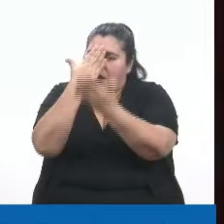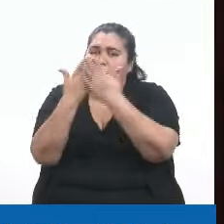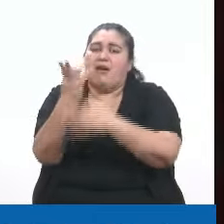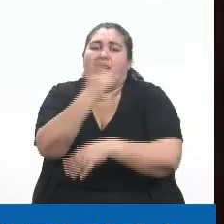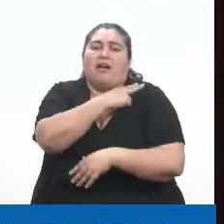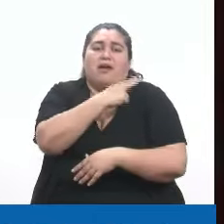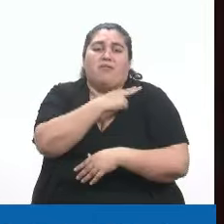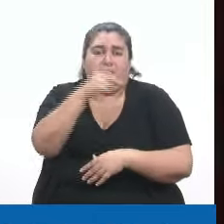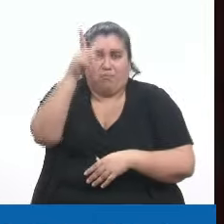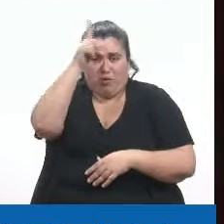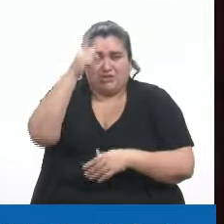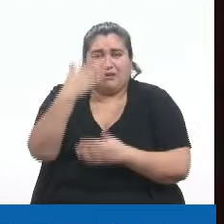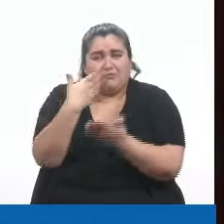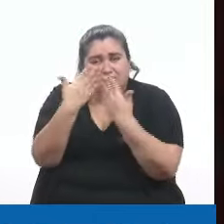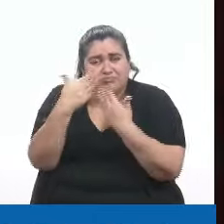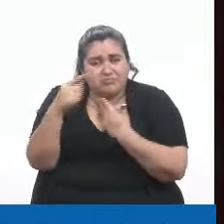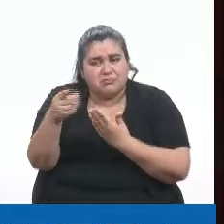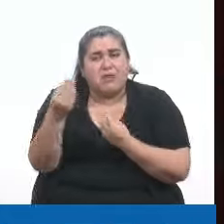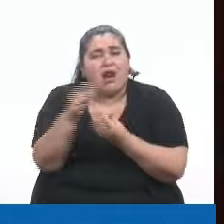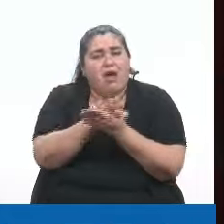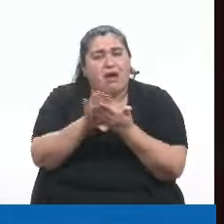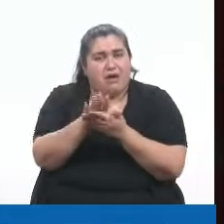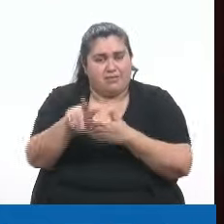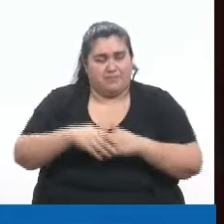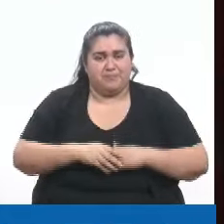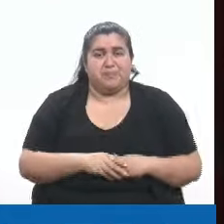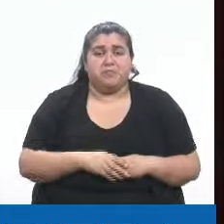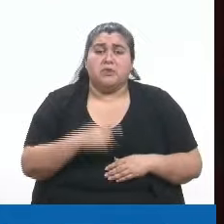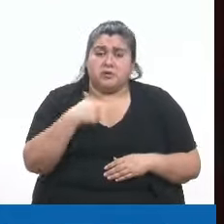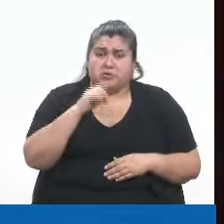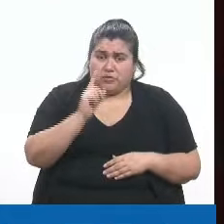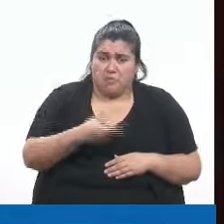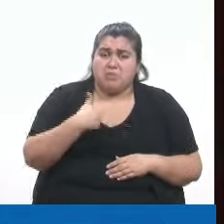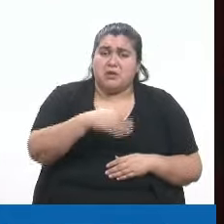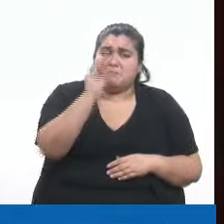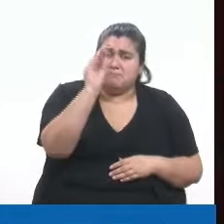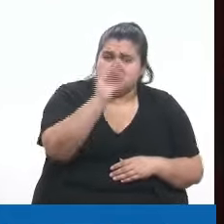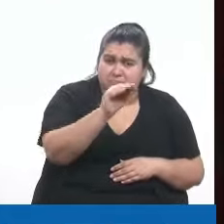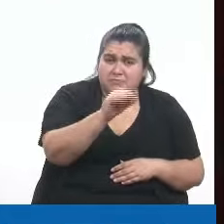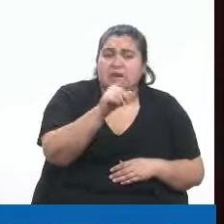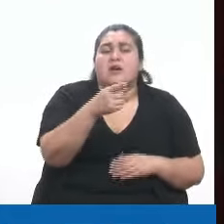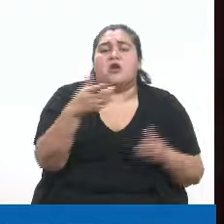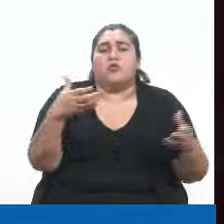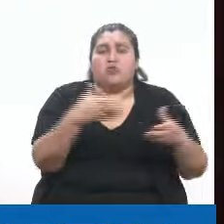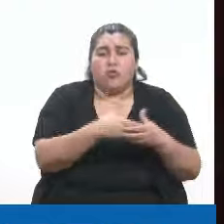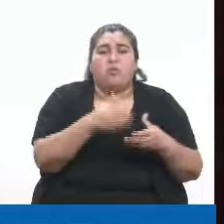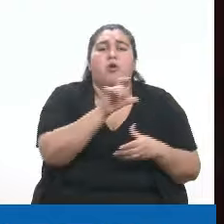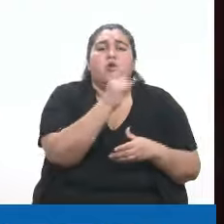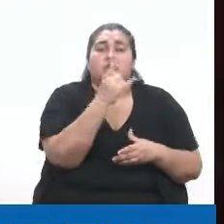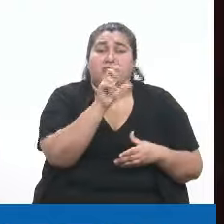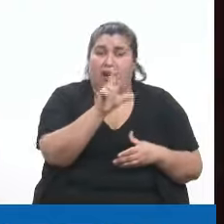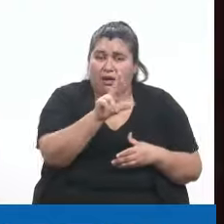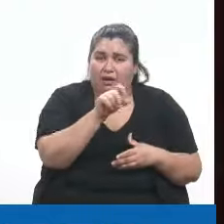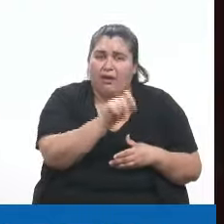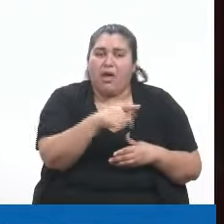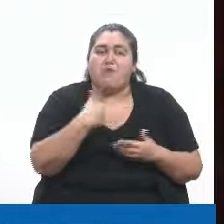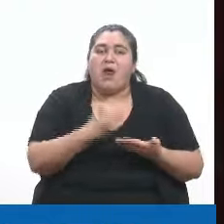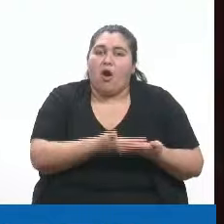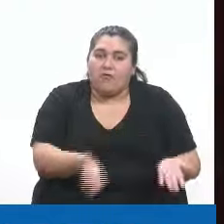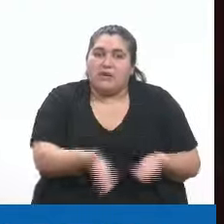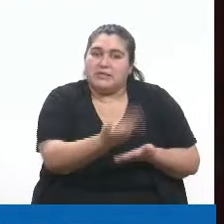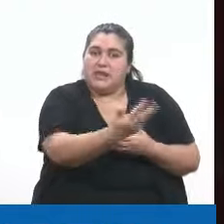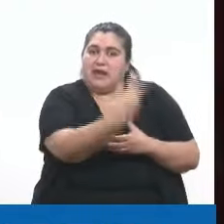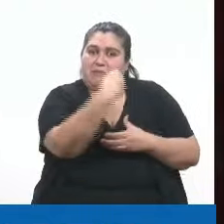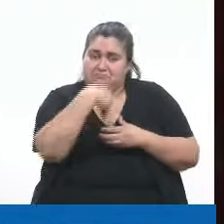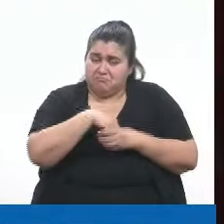operativo para tratar incluso me acerqué a miembros de la de la unión cívica radical para ofrecerles que vinieran con